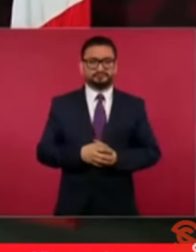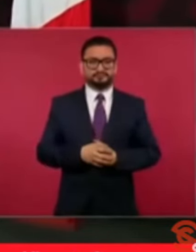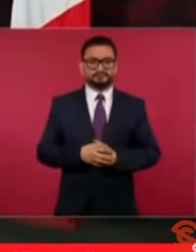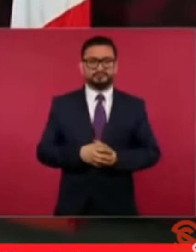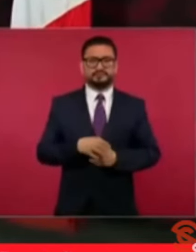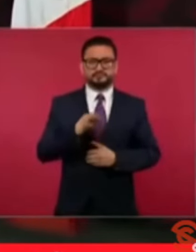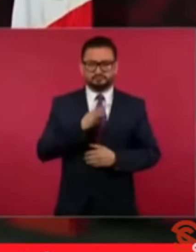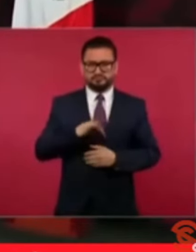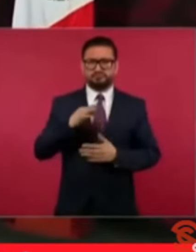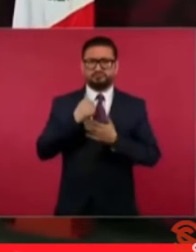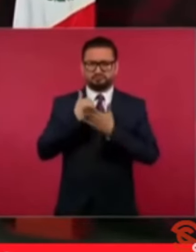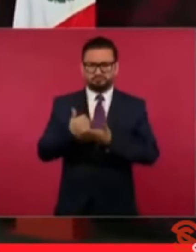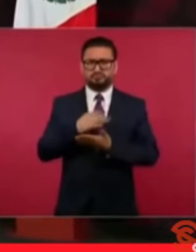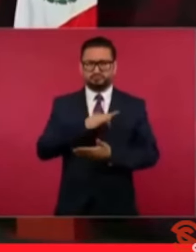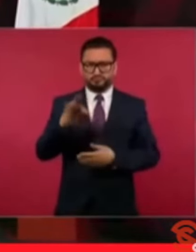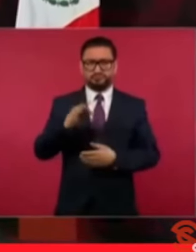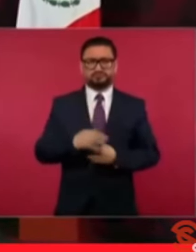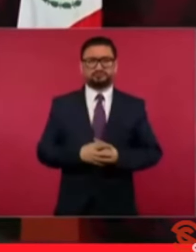ayudarlos.